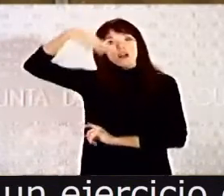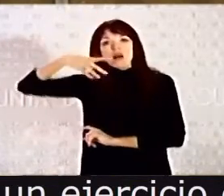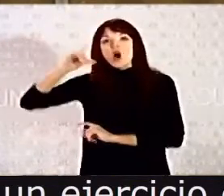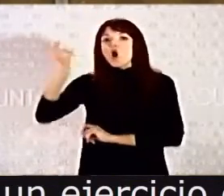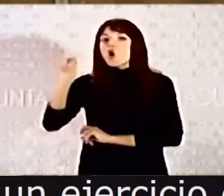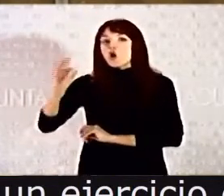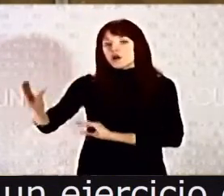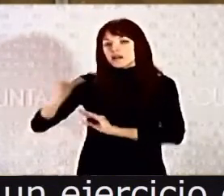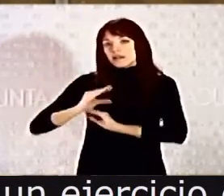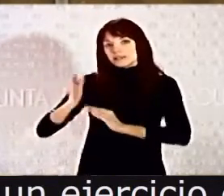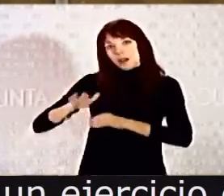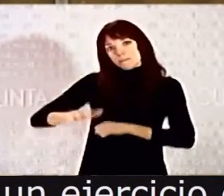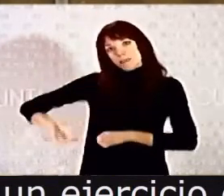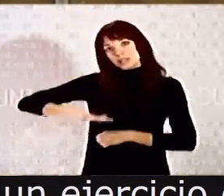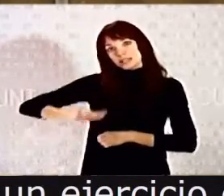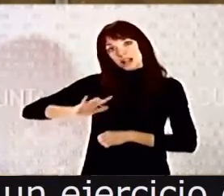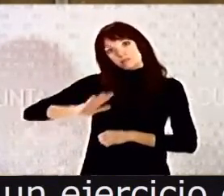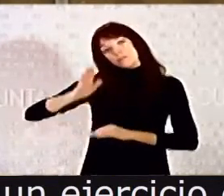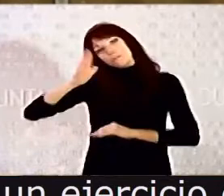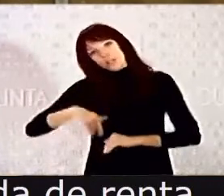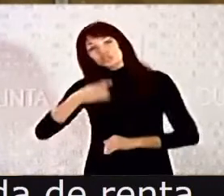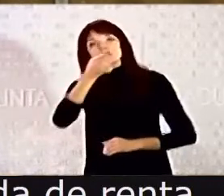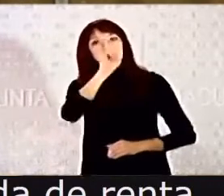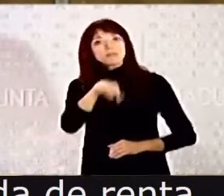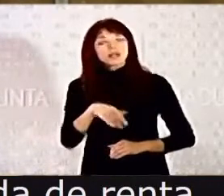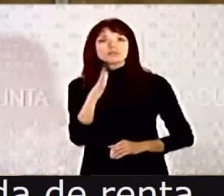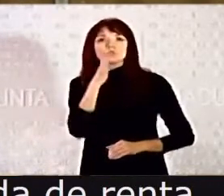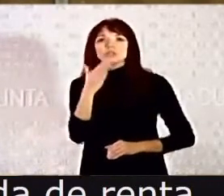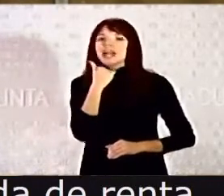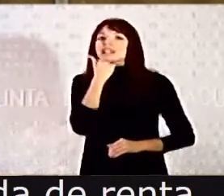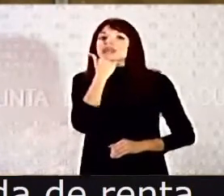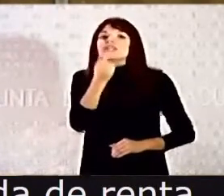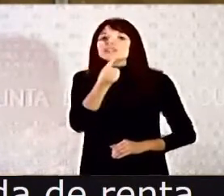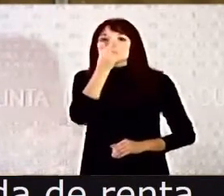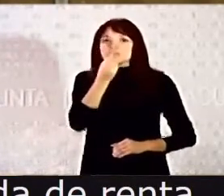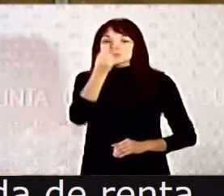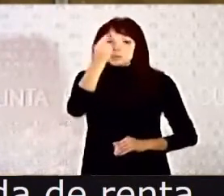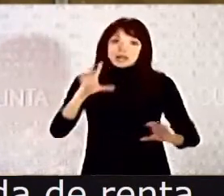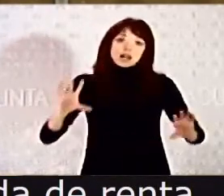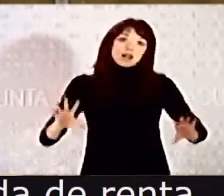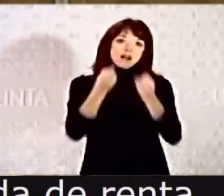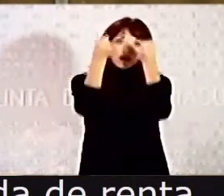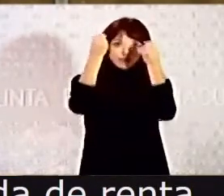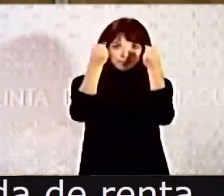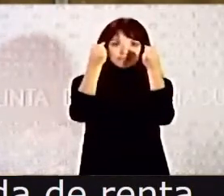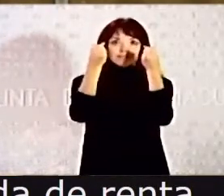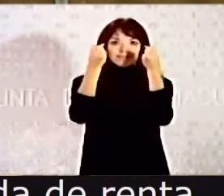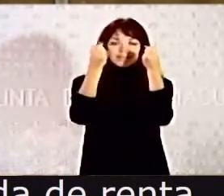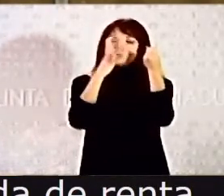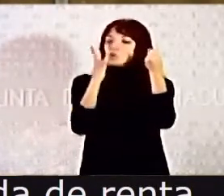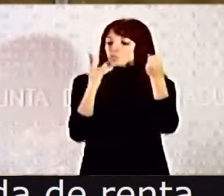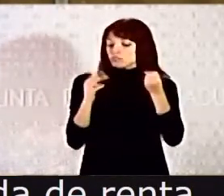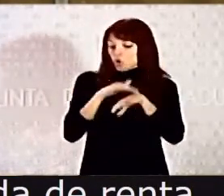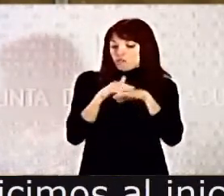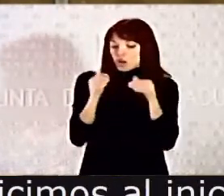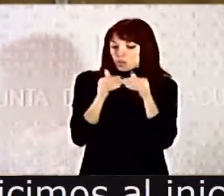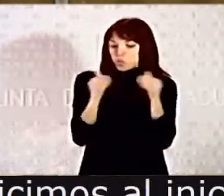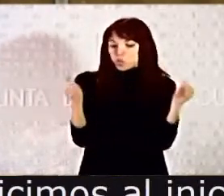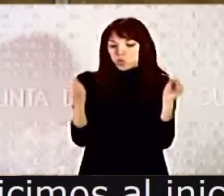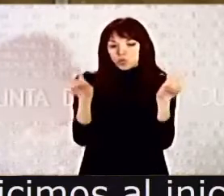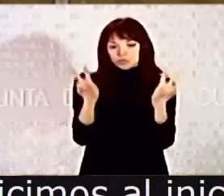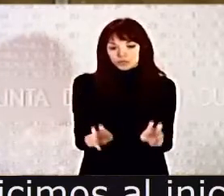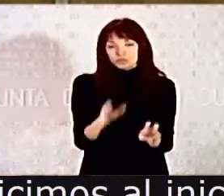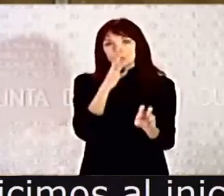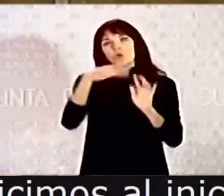básica y menos demanda de aquel casi rescate ciudadano que hicimos al inicio de la legislatura pasada, porque son ya